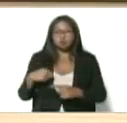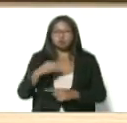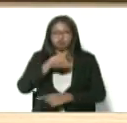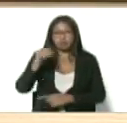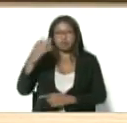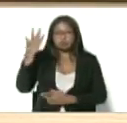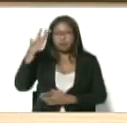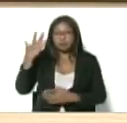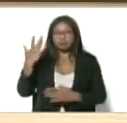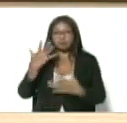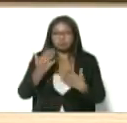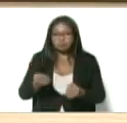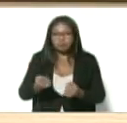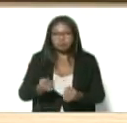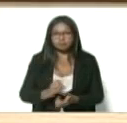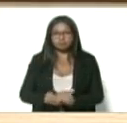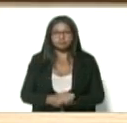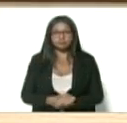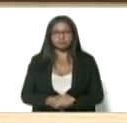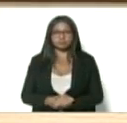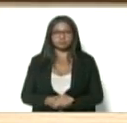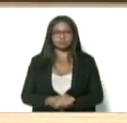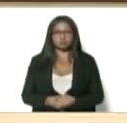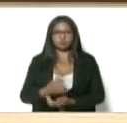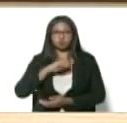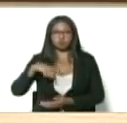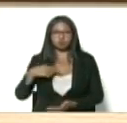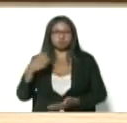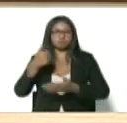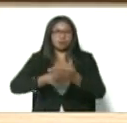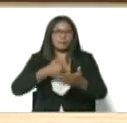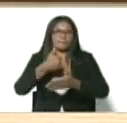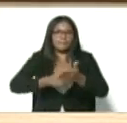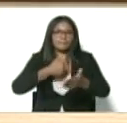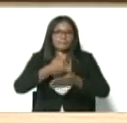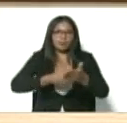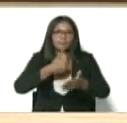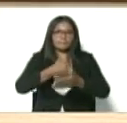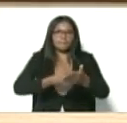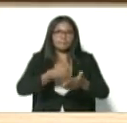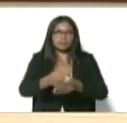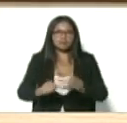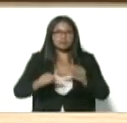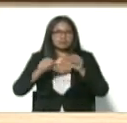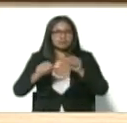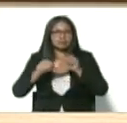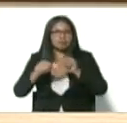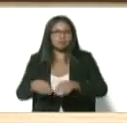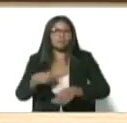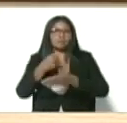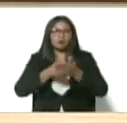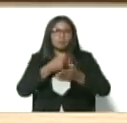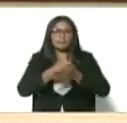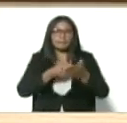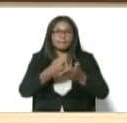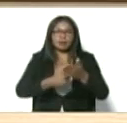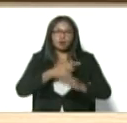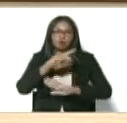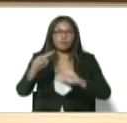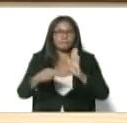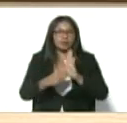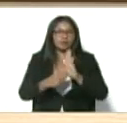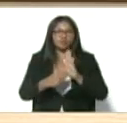saben nosotros estamos en un combate permanente combate permanente las 24